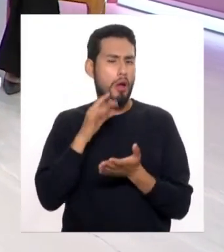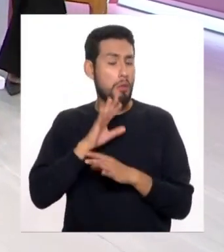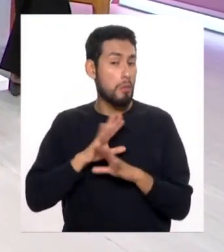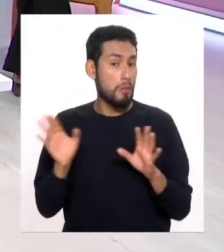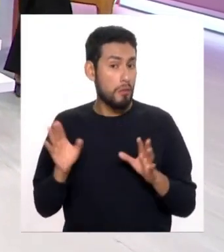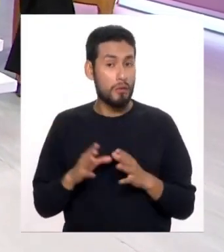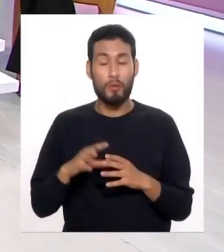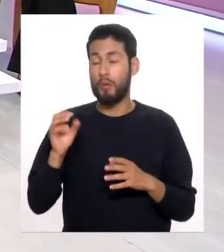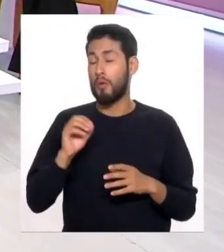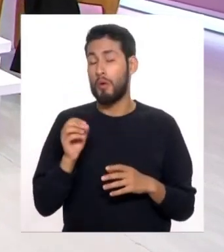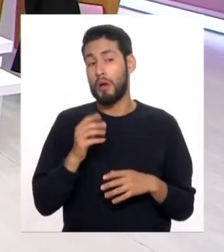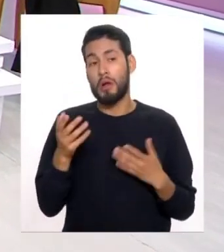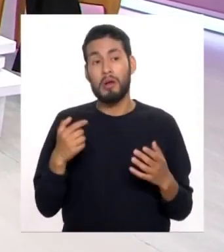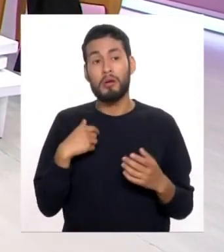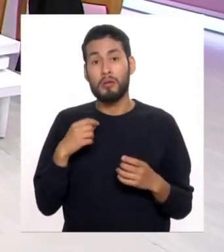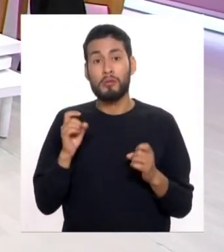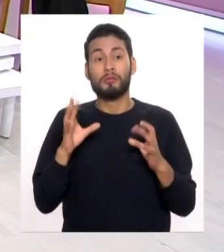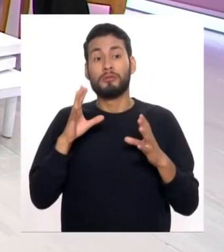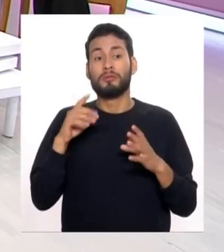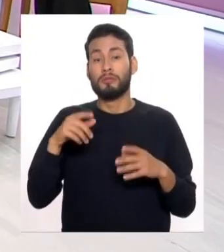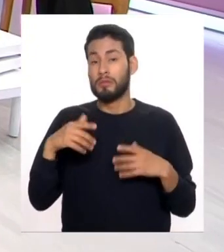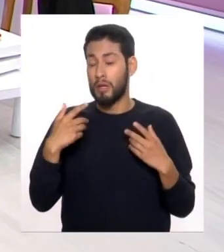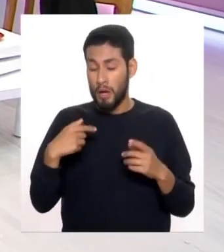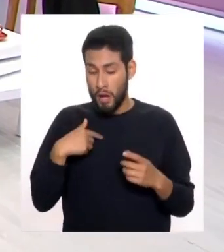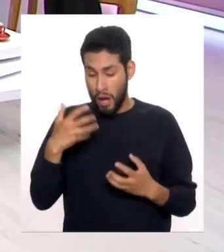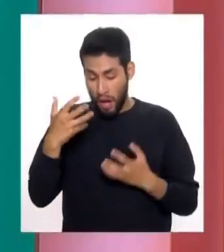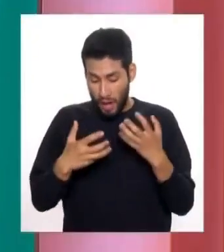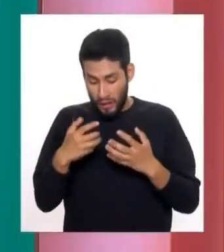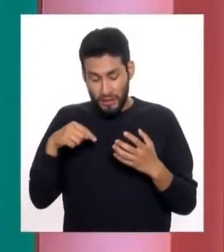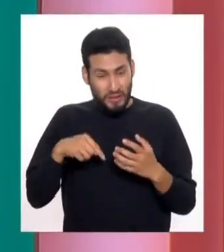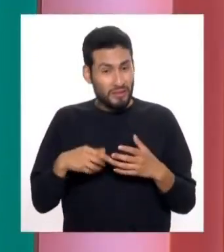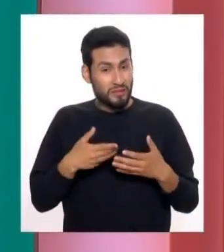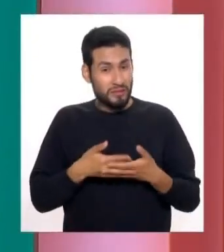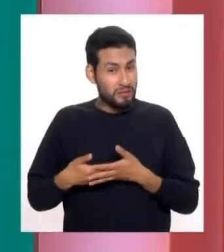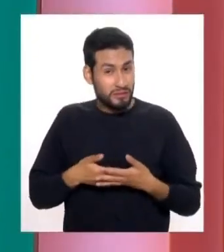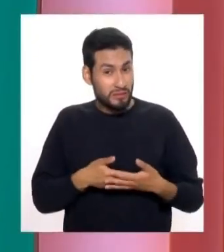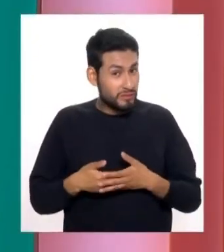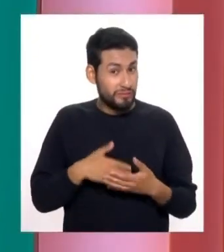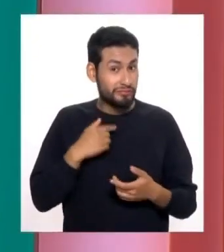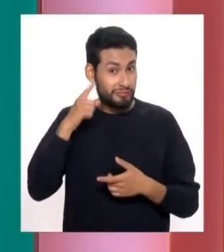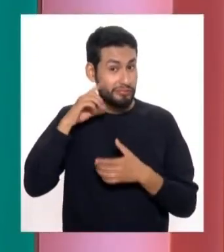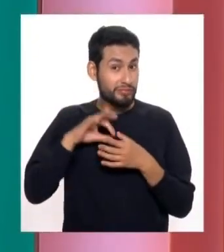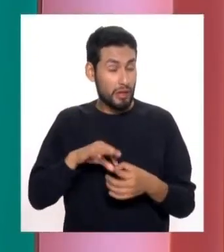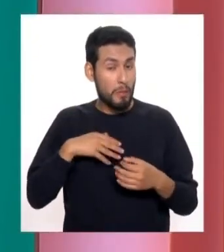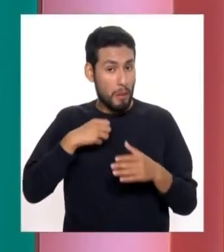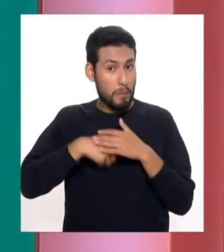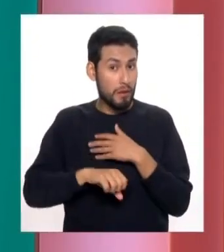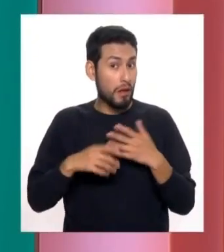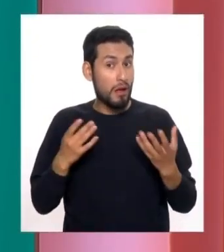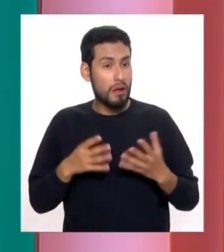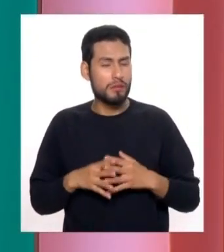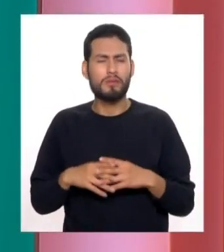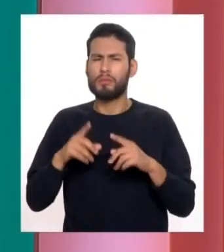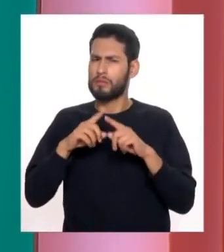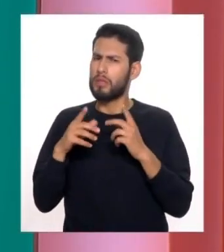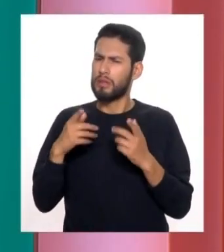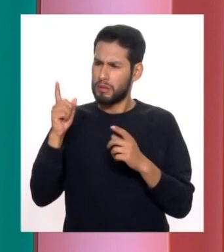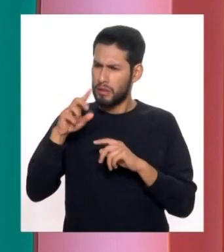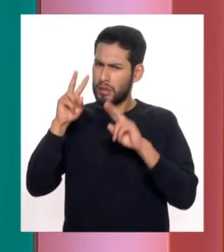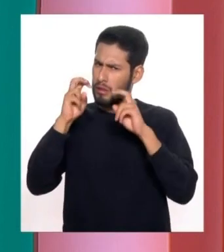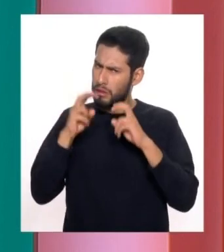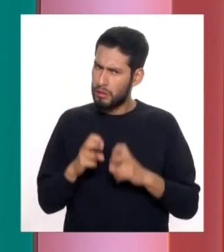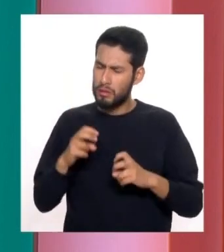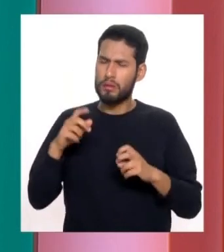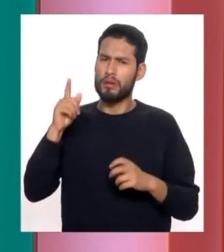de vez en cuando a ver si no tiene simplemente una incompatibilidad cefalopélvica, o sea, para el nacimiento, sino realmente hay controles que deben